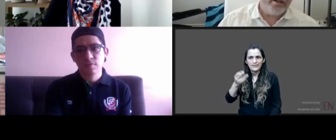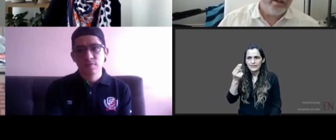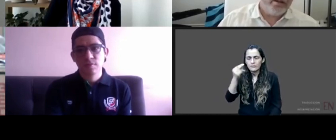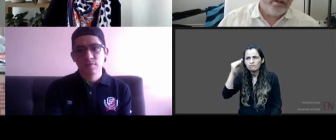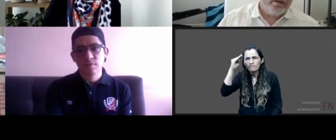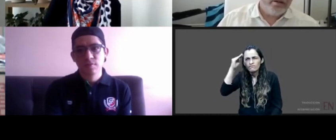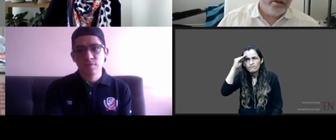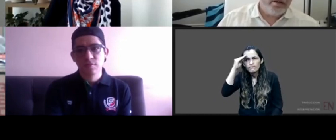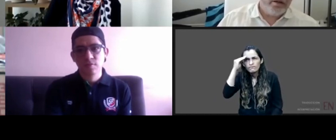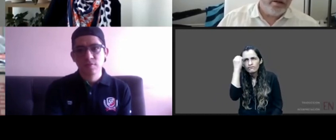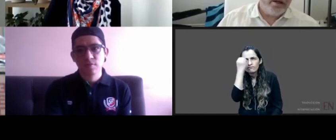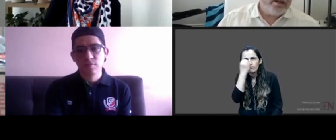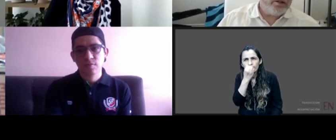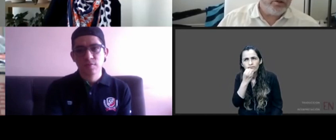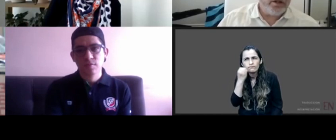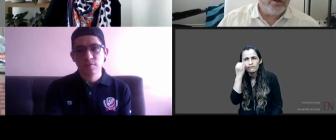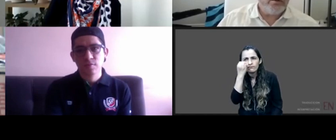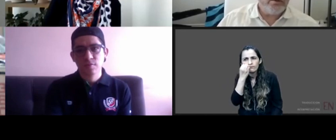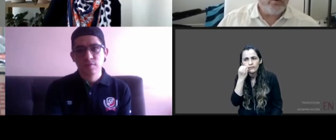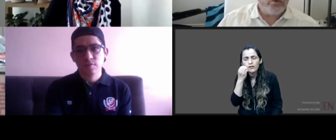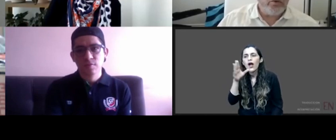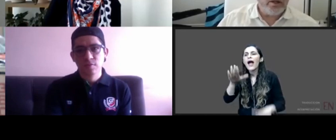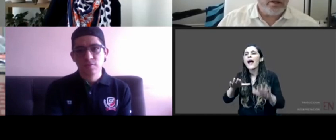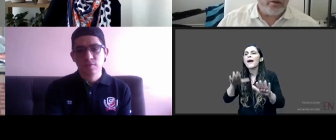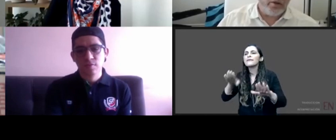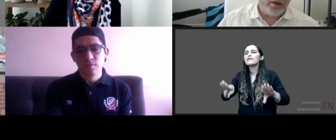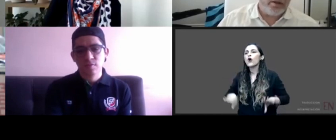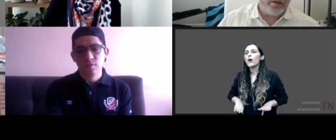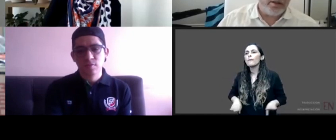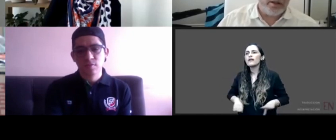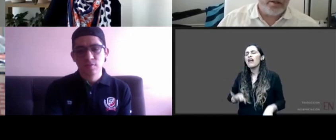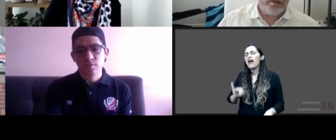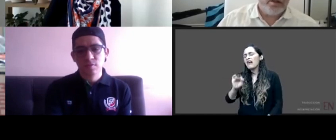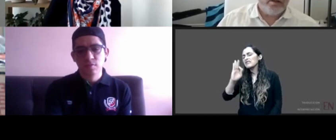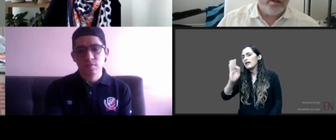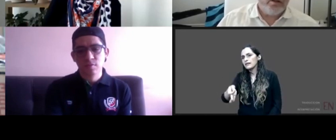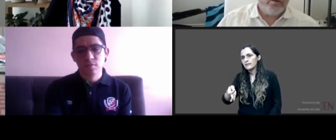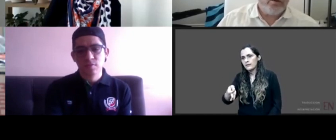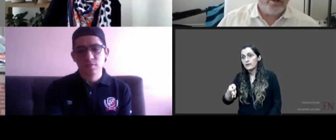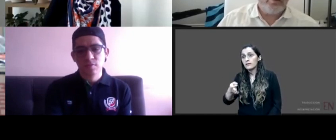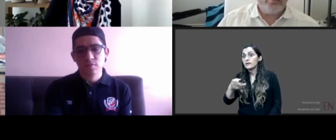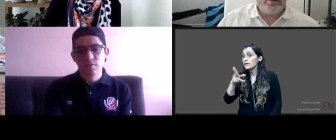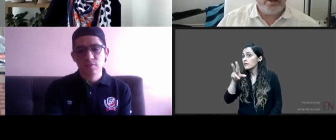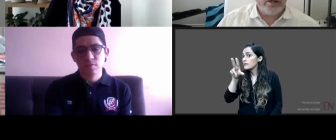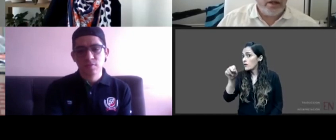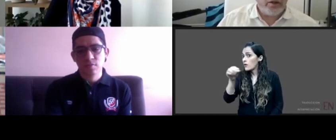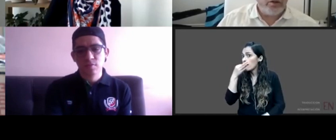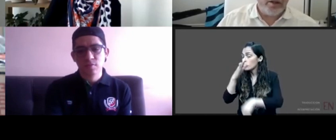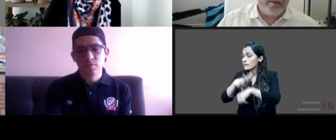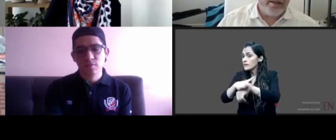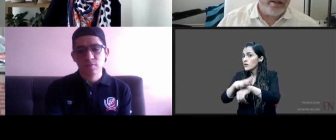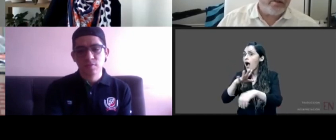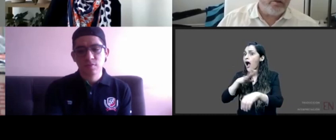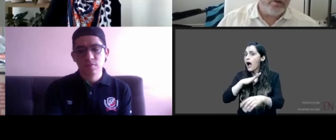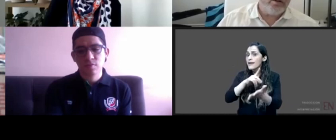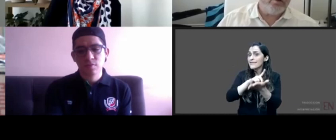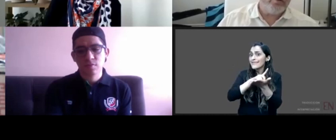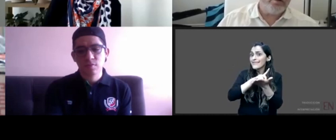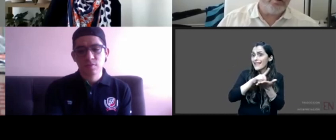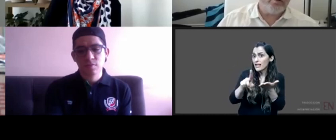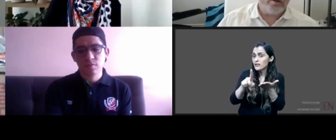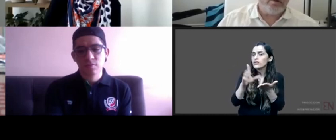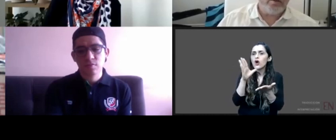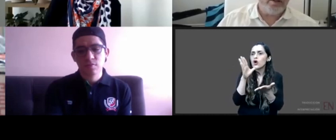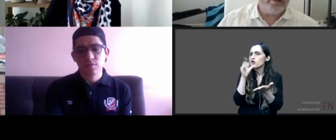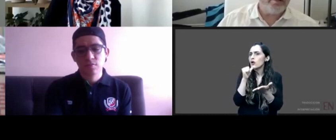conveniencia, que hay derechos que no debemos nunca negociar ni ceder. Y uno de esos es el derecho de las niñas, los niños